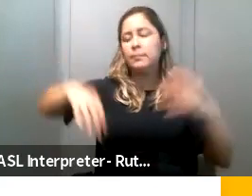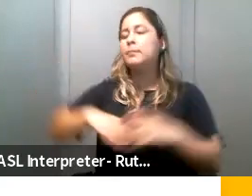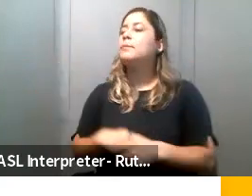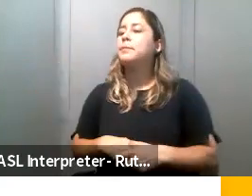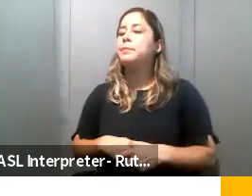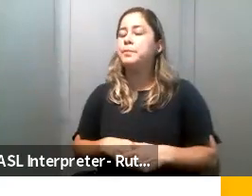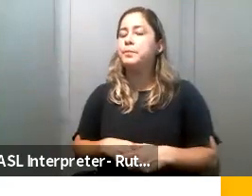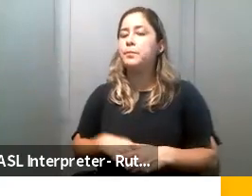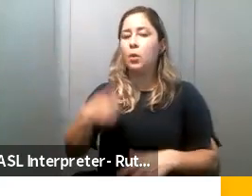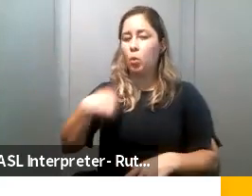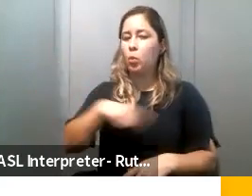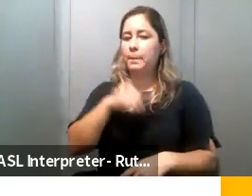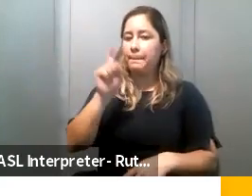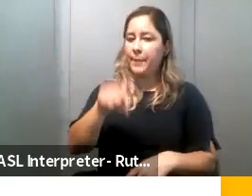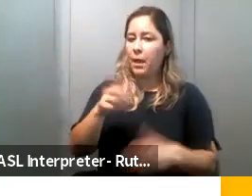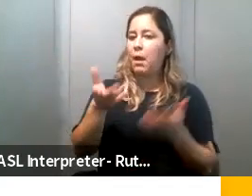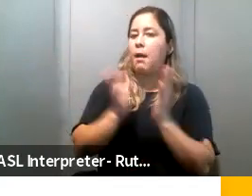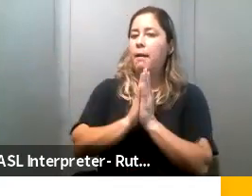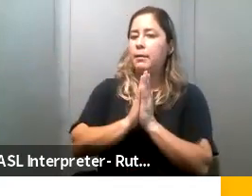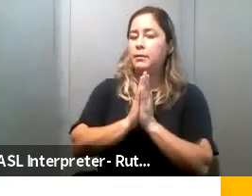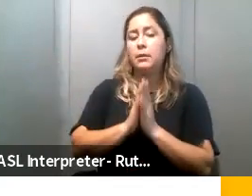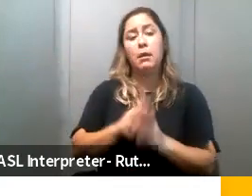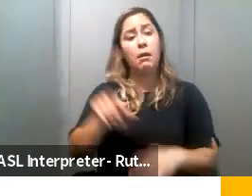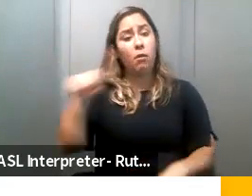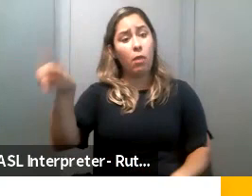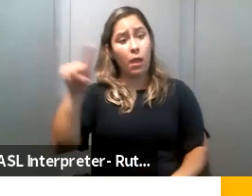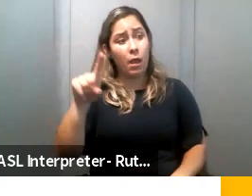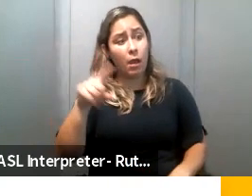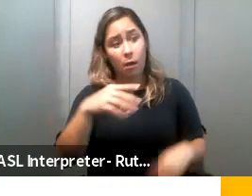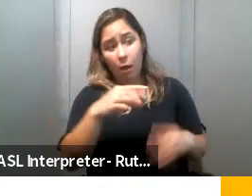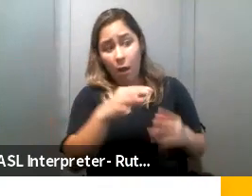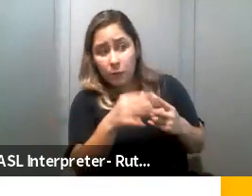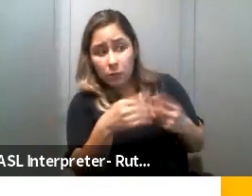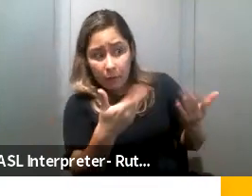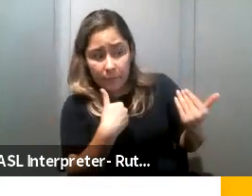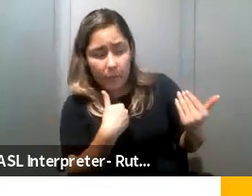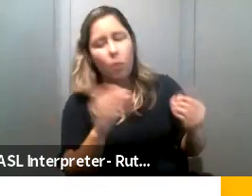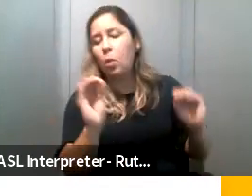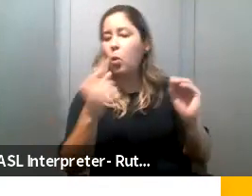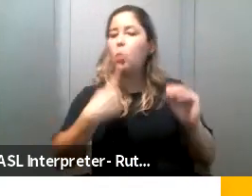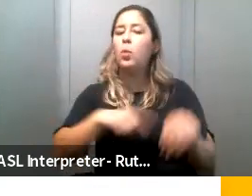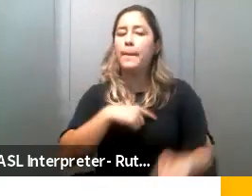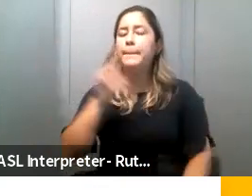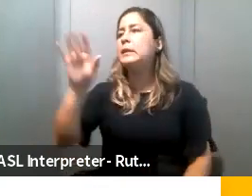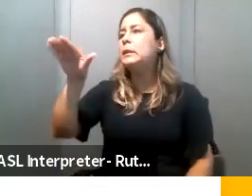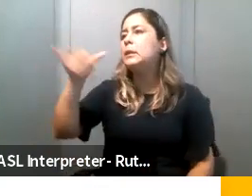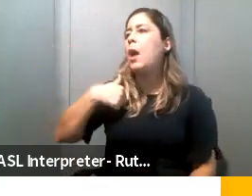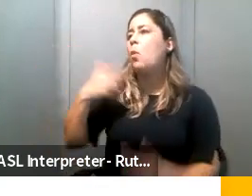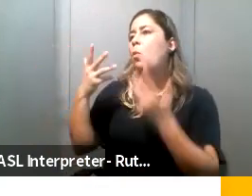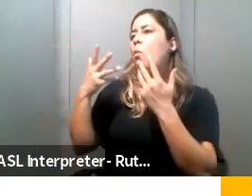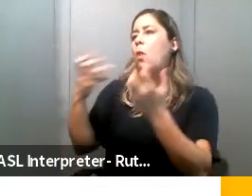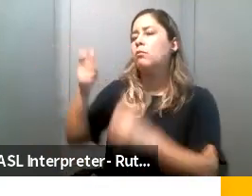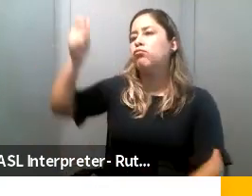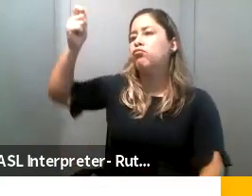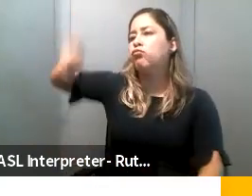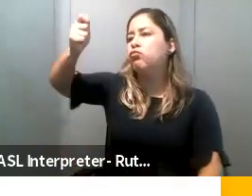que pedir. No te lo dan automáticamente sin pedirlo, uno lo tiene que pedir, pero algo muy importante es que